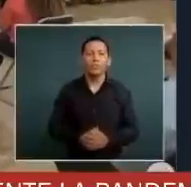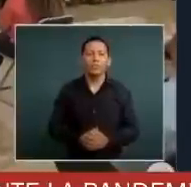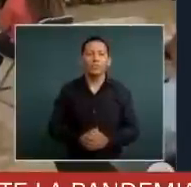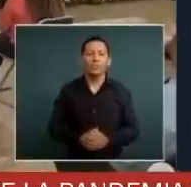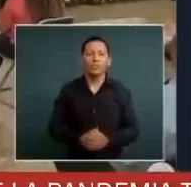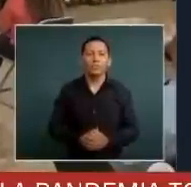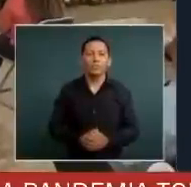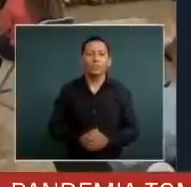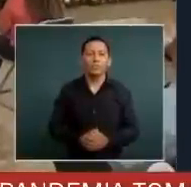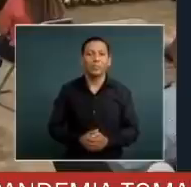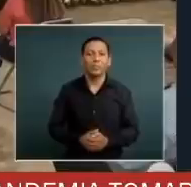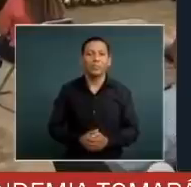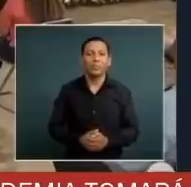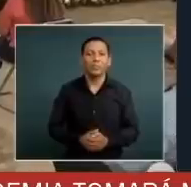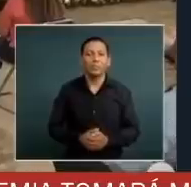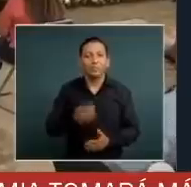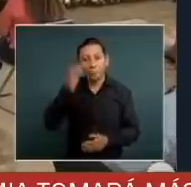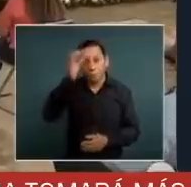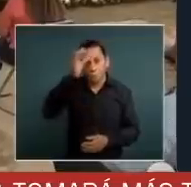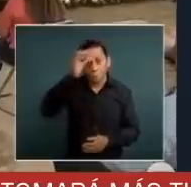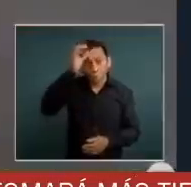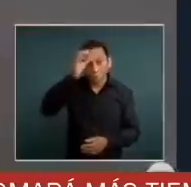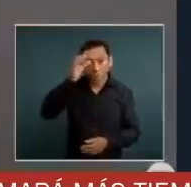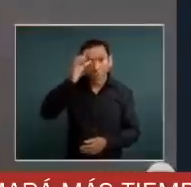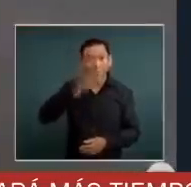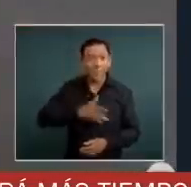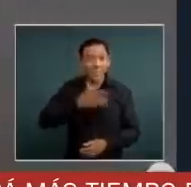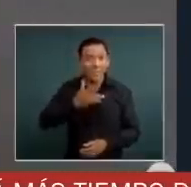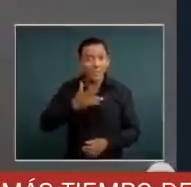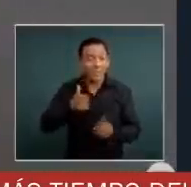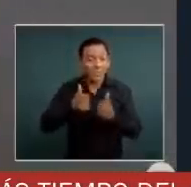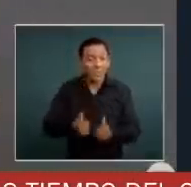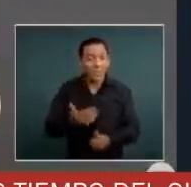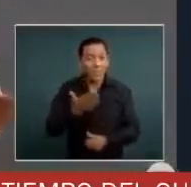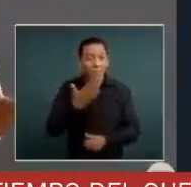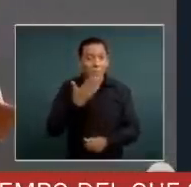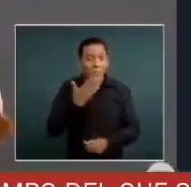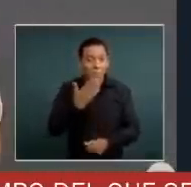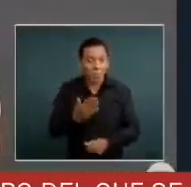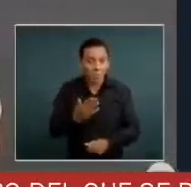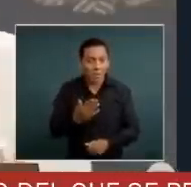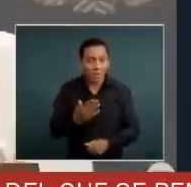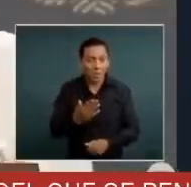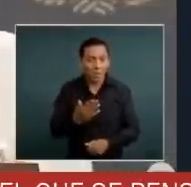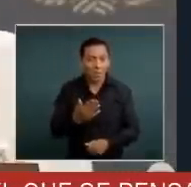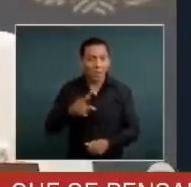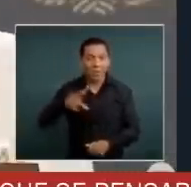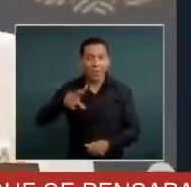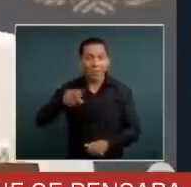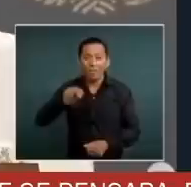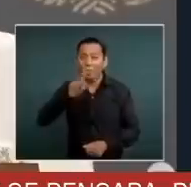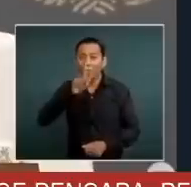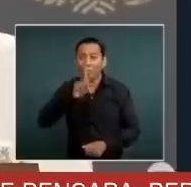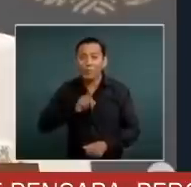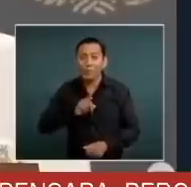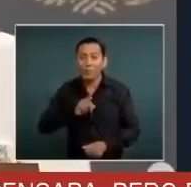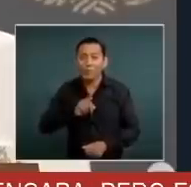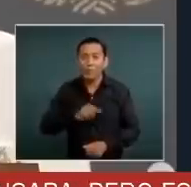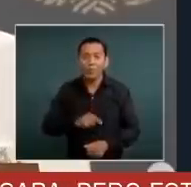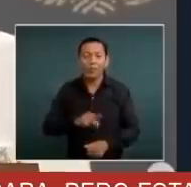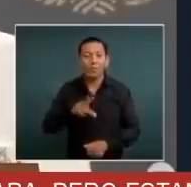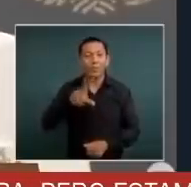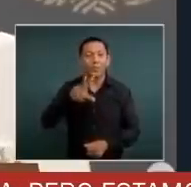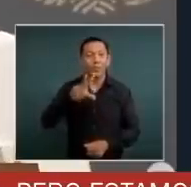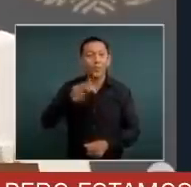si estás mal estresado por el tema miren una persona que miente una persona que roba no crea que está muy feliz